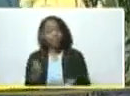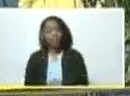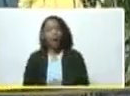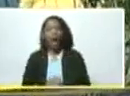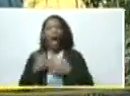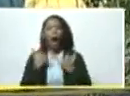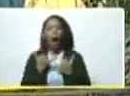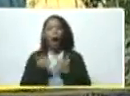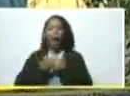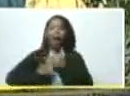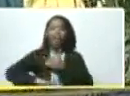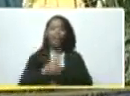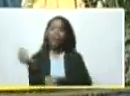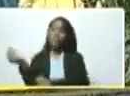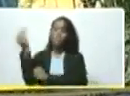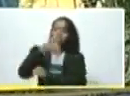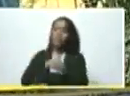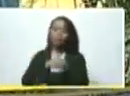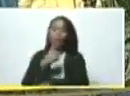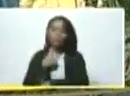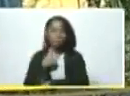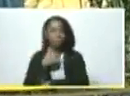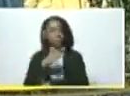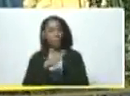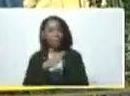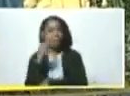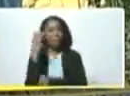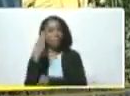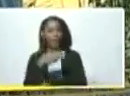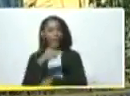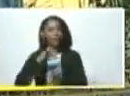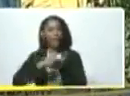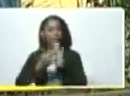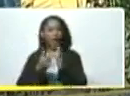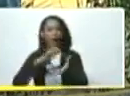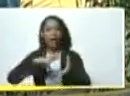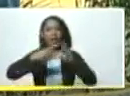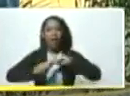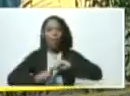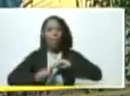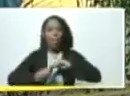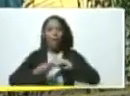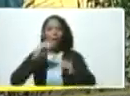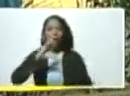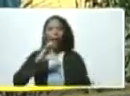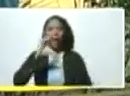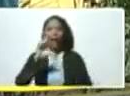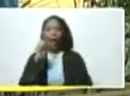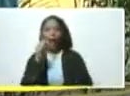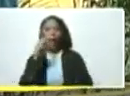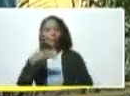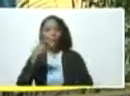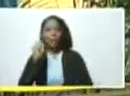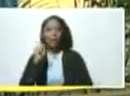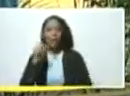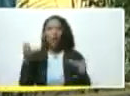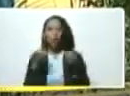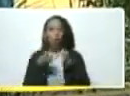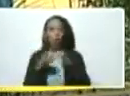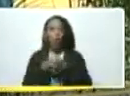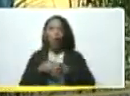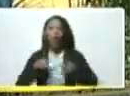que avanzar aún más. Y me parece que la P de CLAP, Comités Locales de